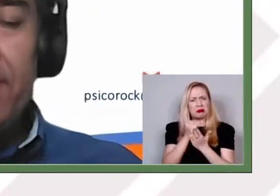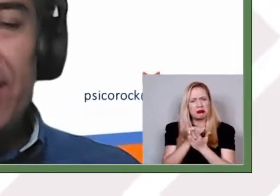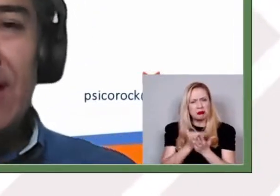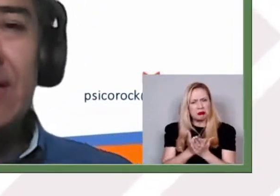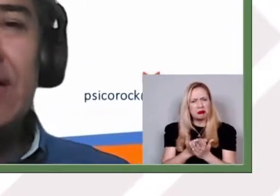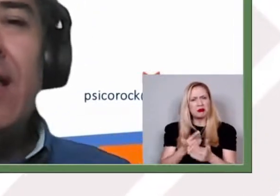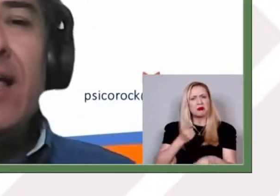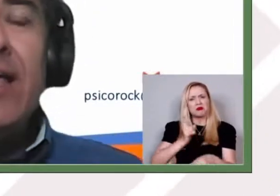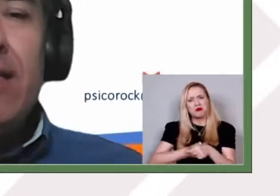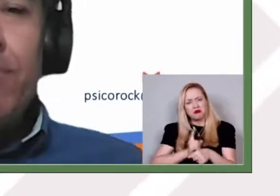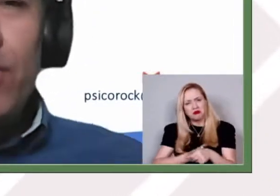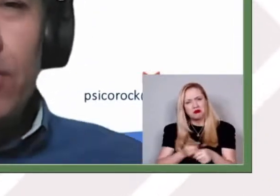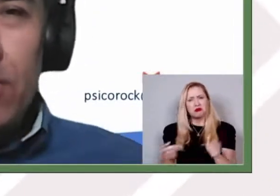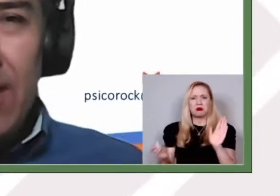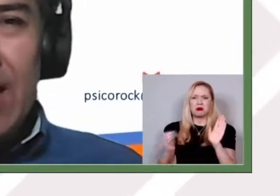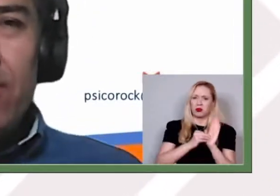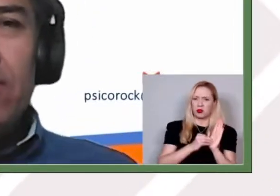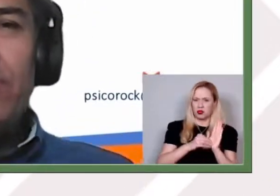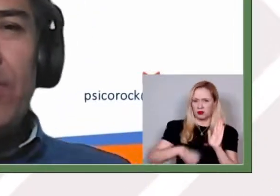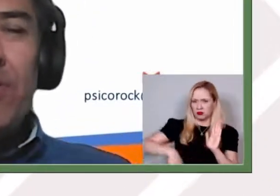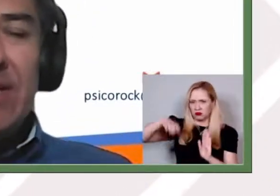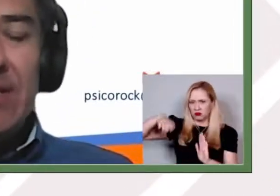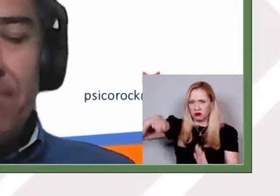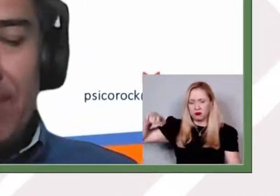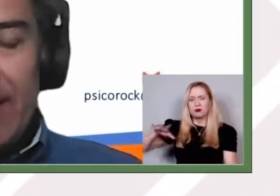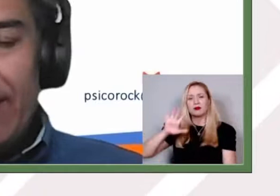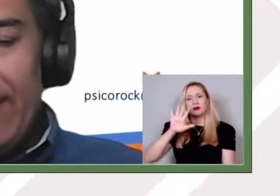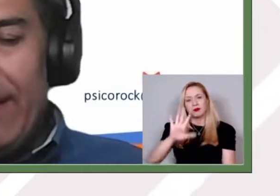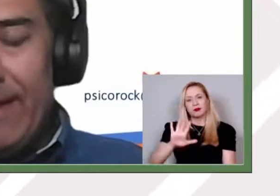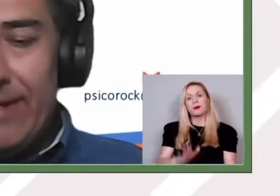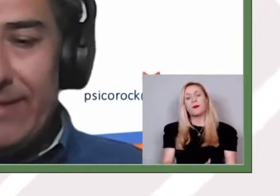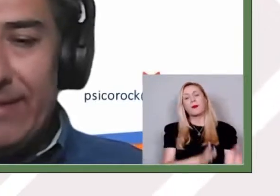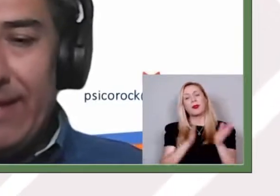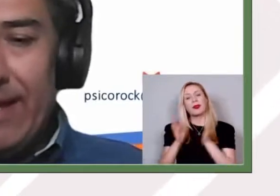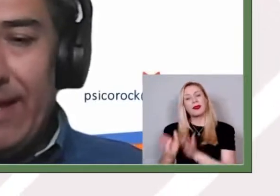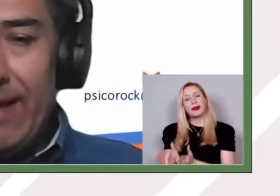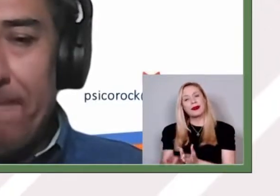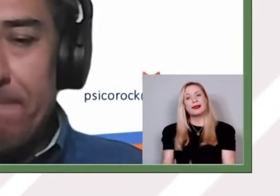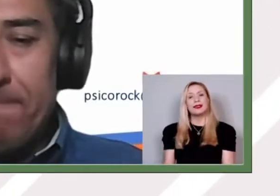Padecimientos y Enfermedades. Y por otro lado, bueno, en esta parte